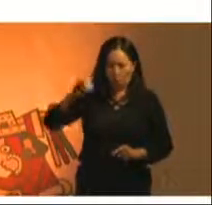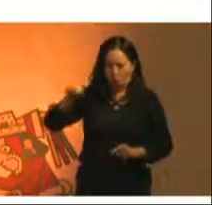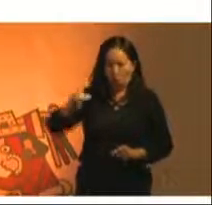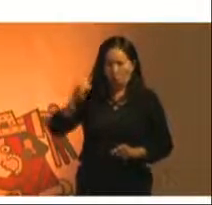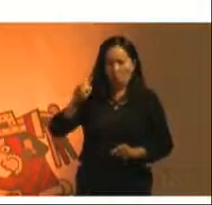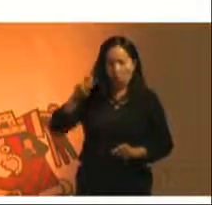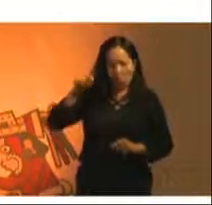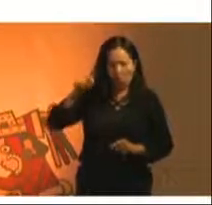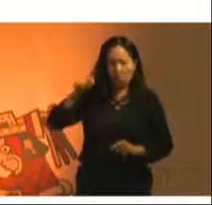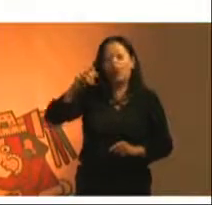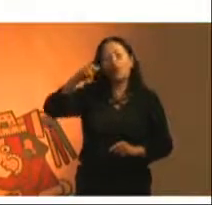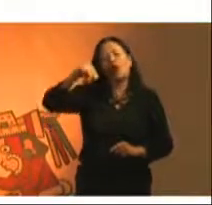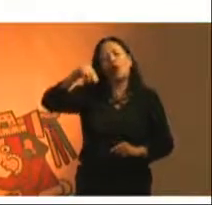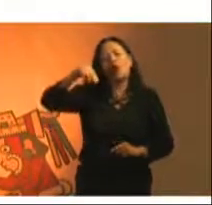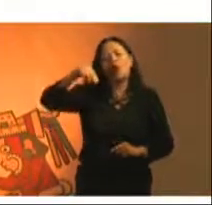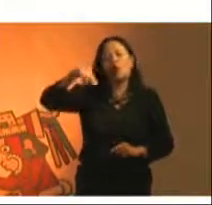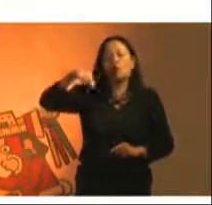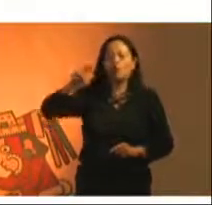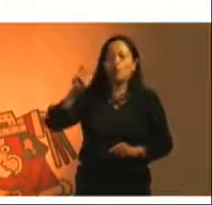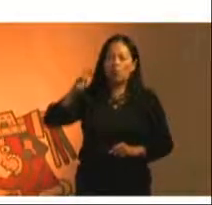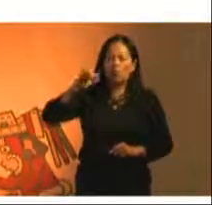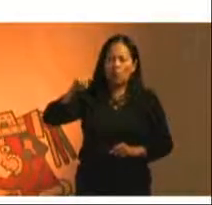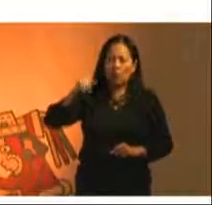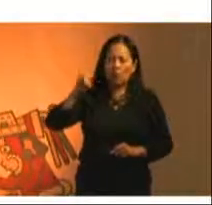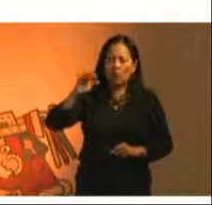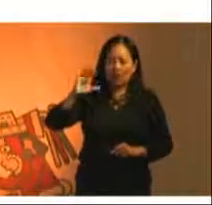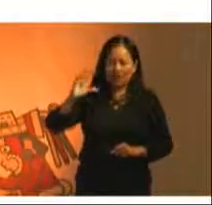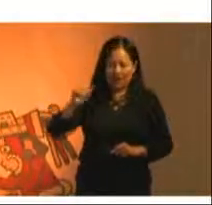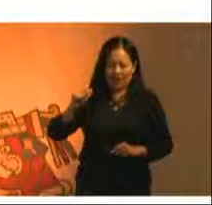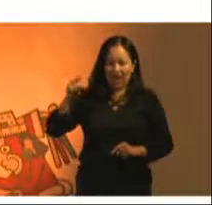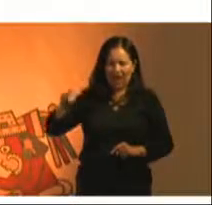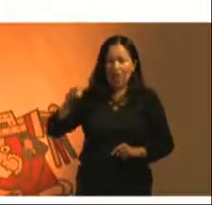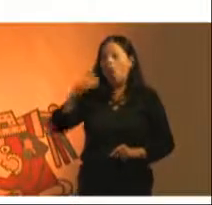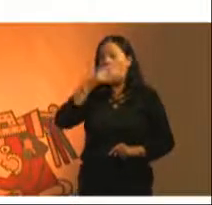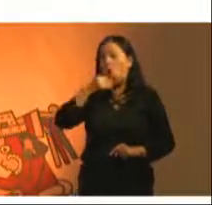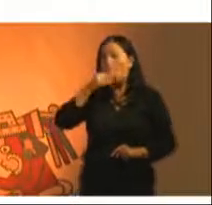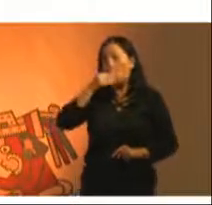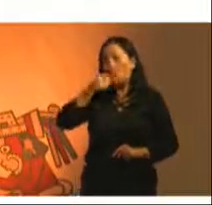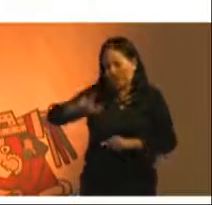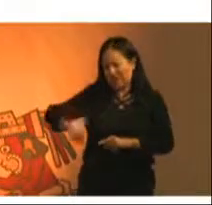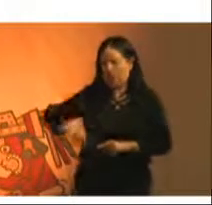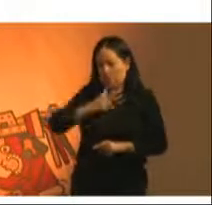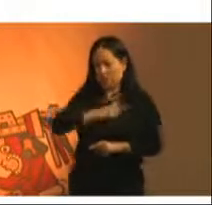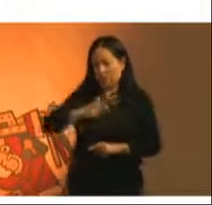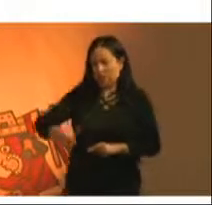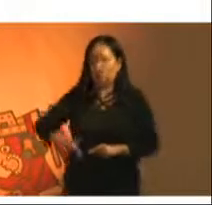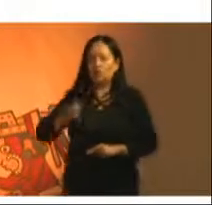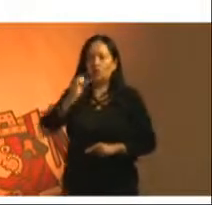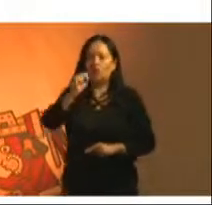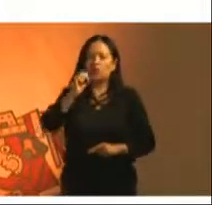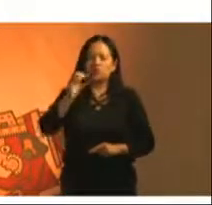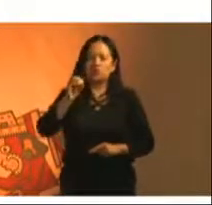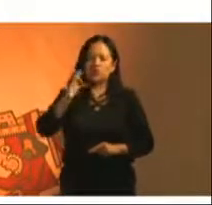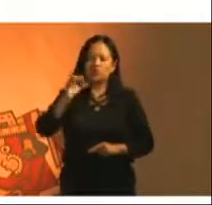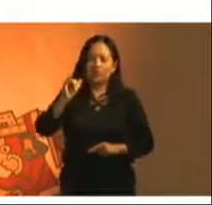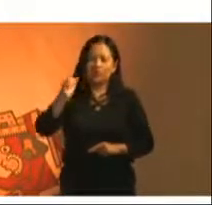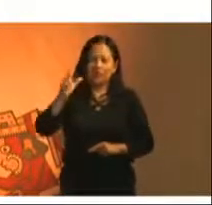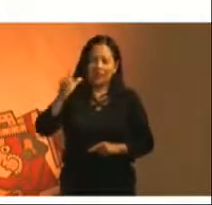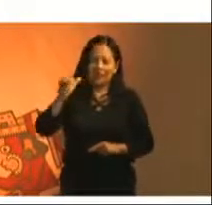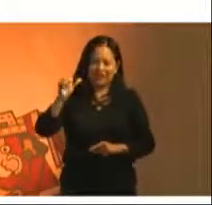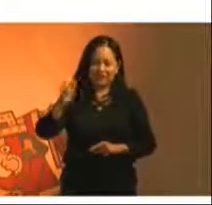francisco j música que era tenía ideas socialistas avanzadas es electo gobernador de michoacán